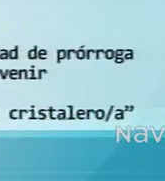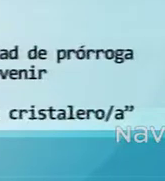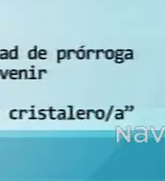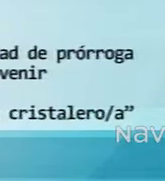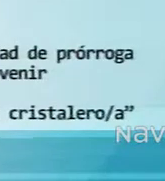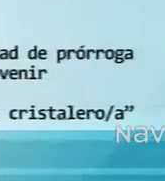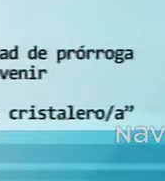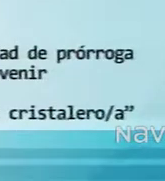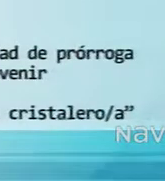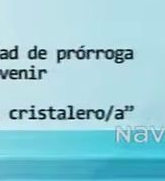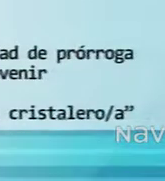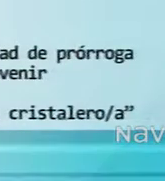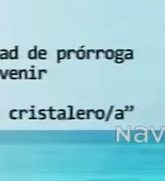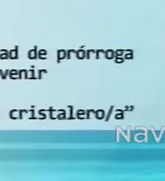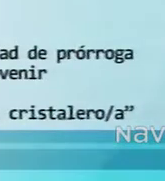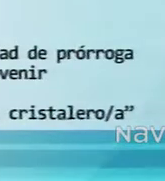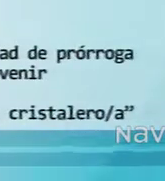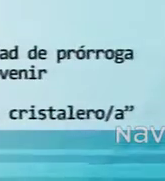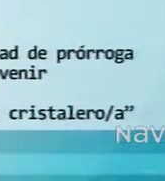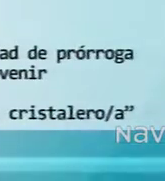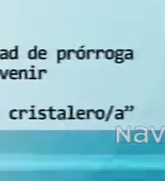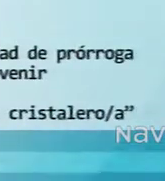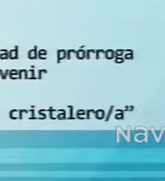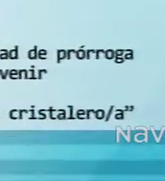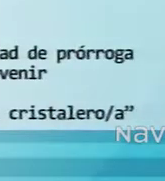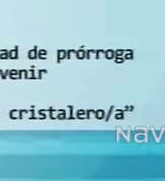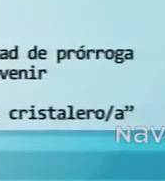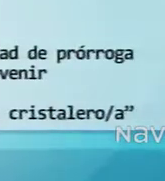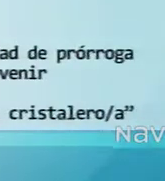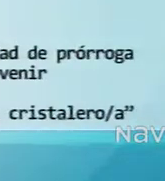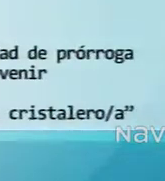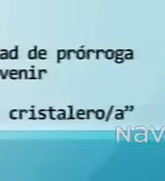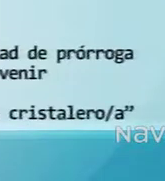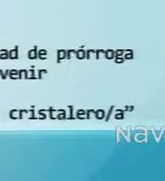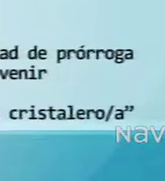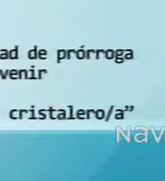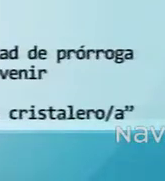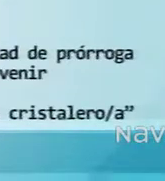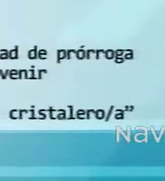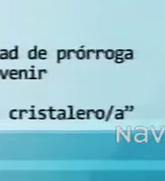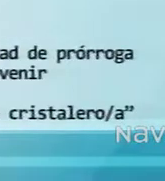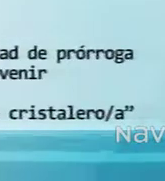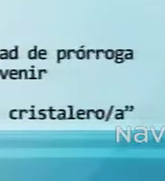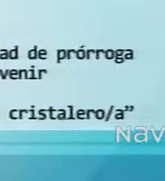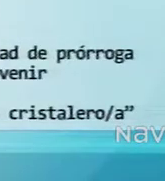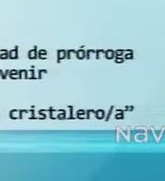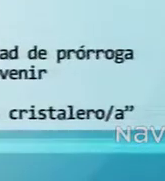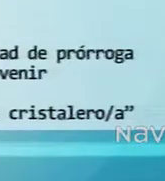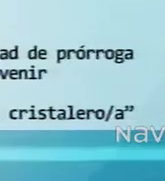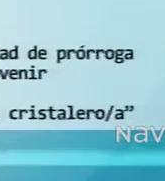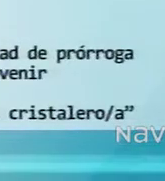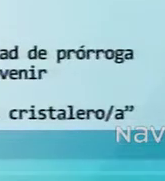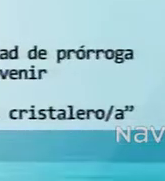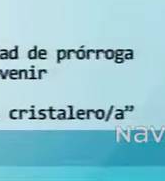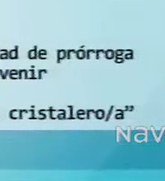materia y que disponga de permiso de conducir. Se ofrece un contrato inicial temporal con posibilidad de prórroga y a jornada completa. Puedes